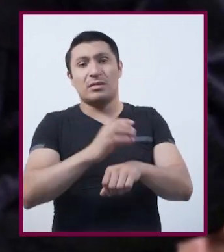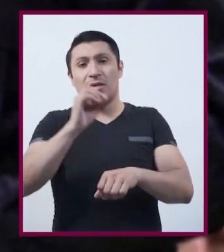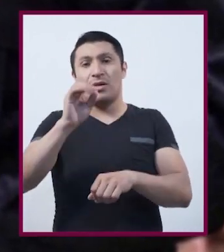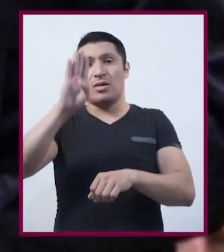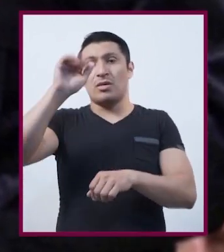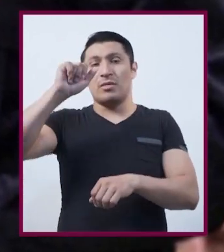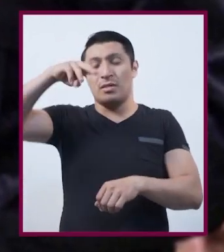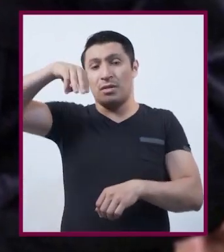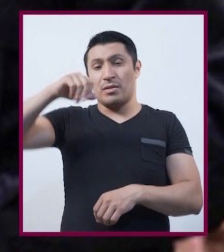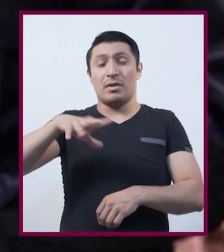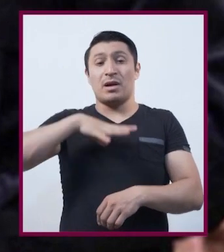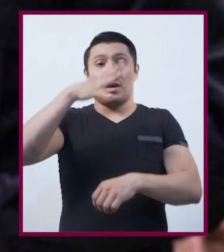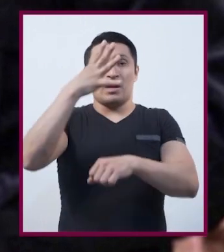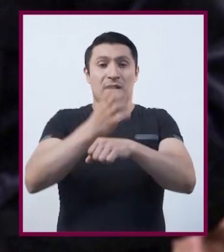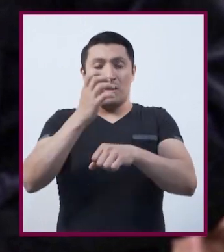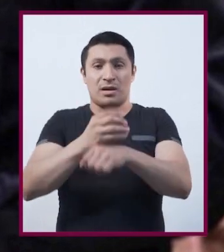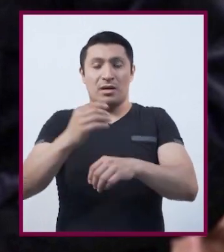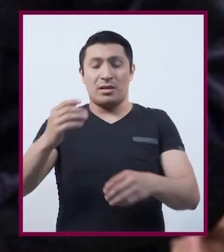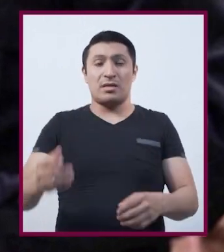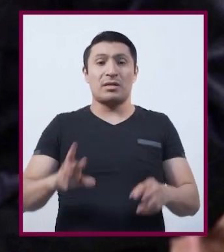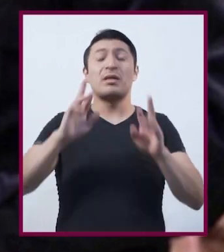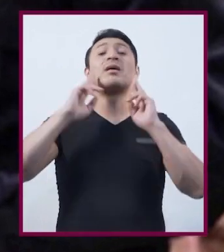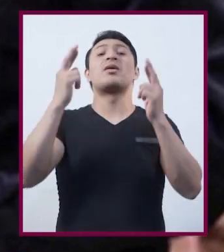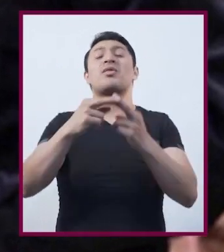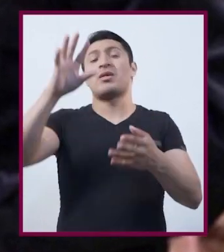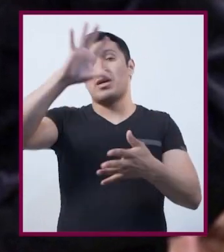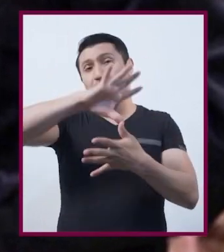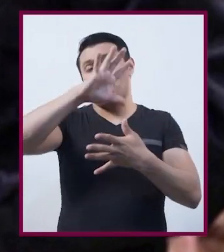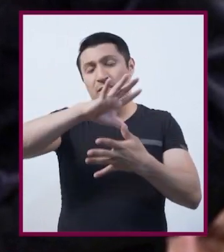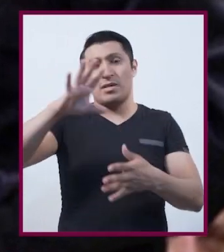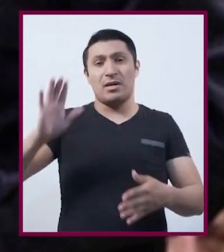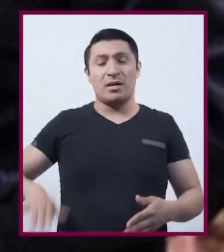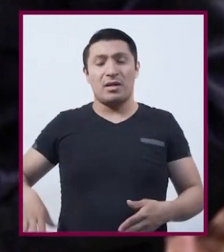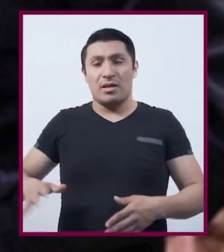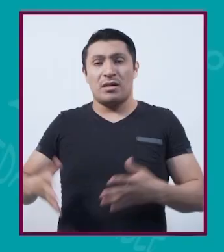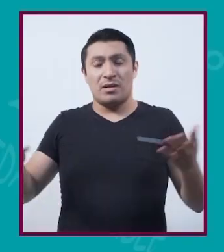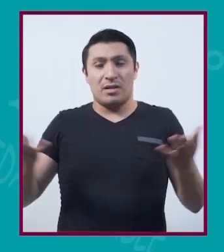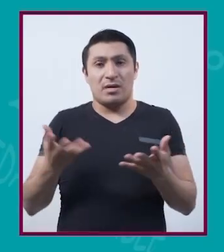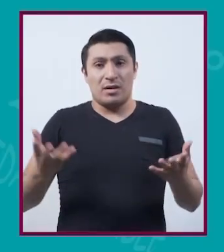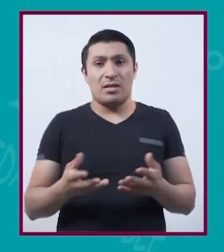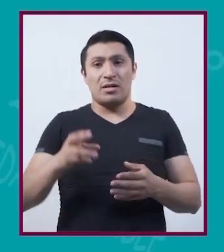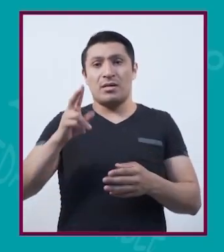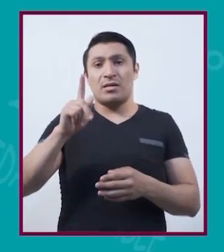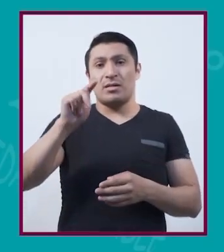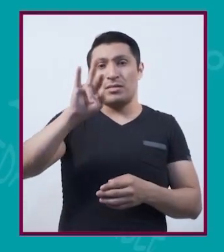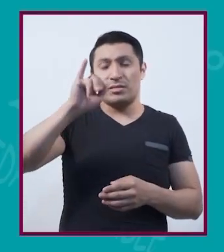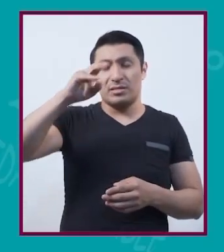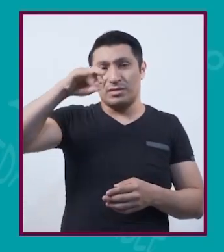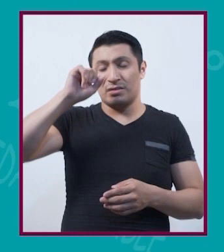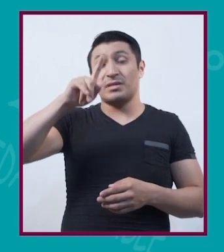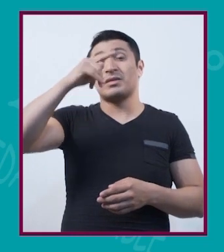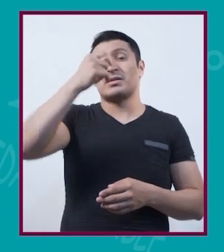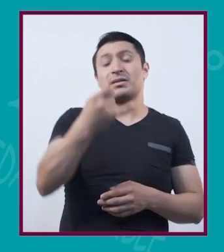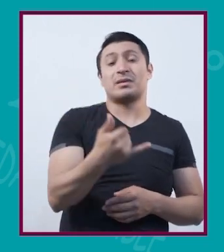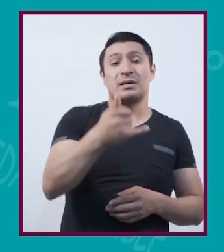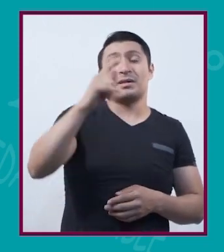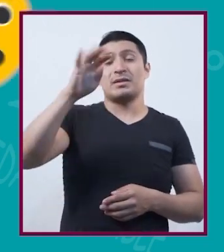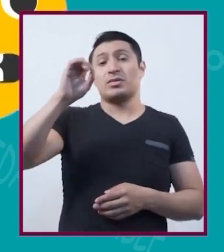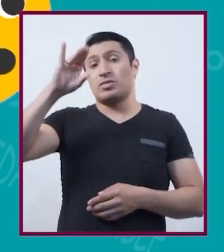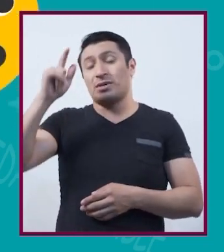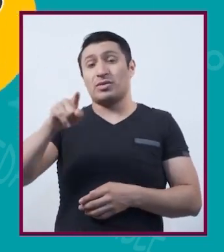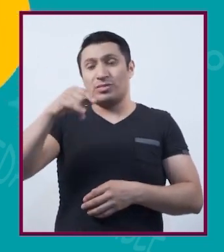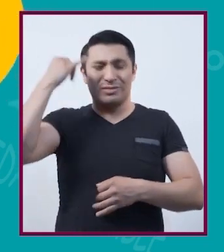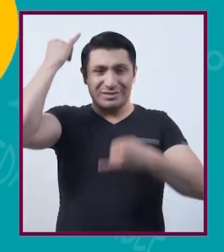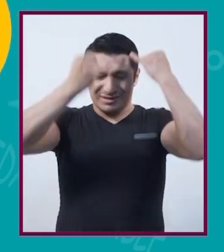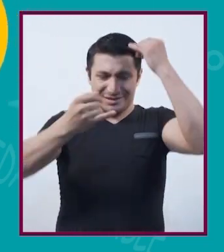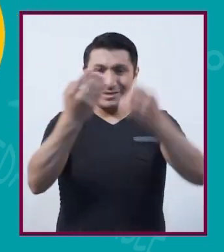en Trinidad y Tobago. ¿Te imaginas la cara del presidente de Estados Unidos cuando finalmente abrió el libro en su casa y se puso a